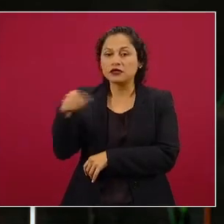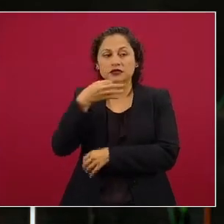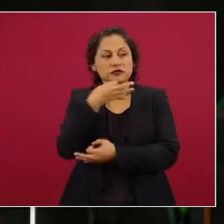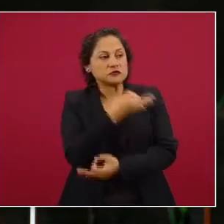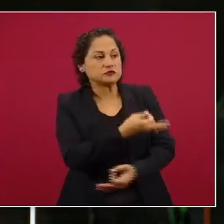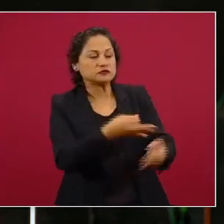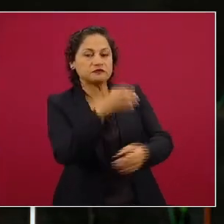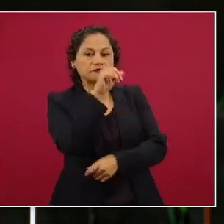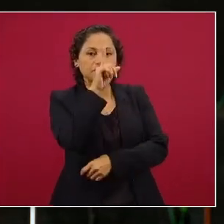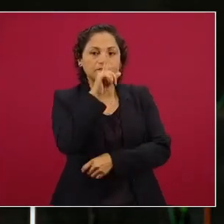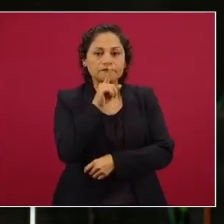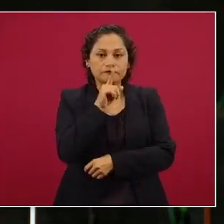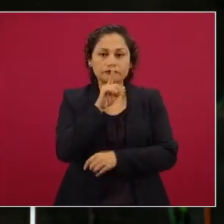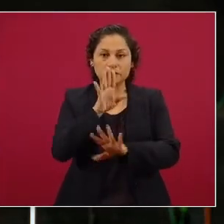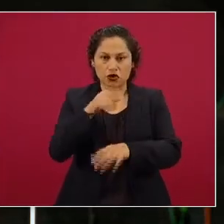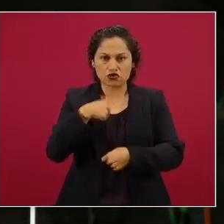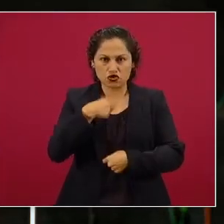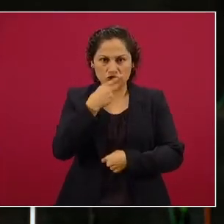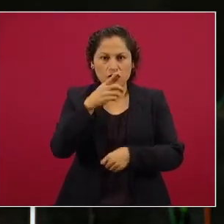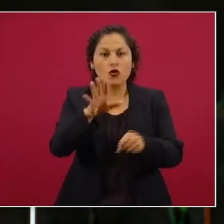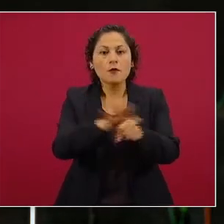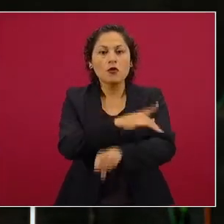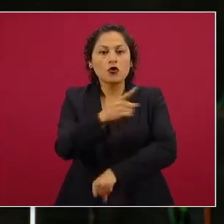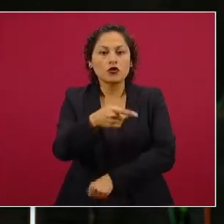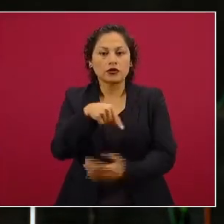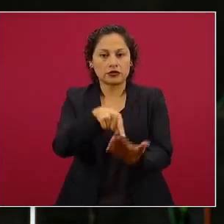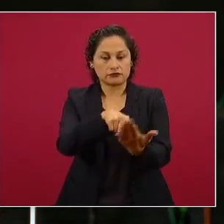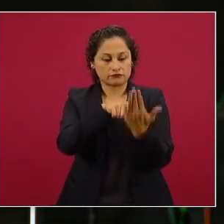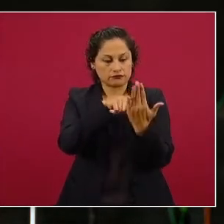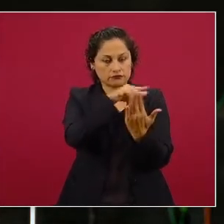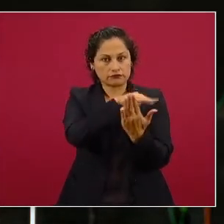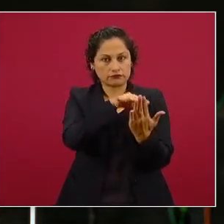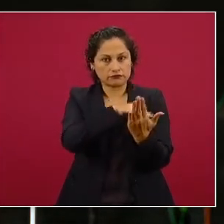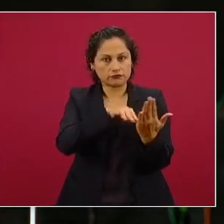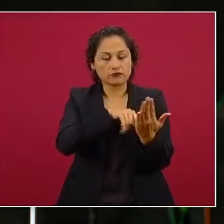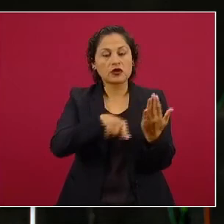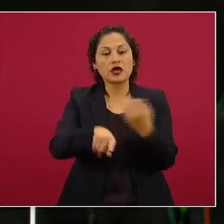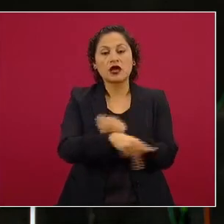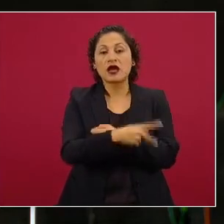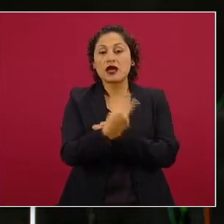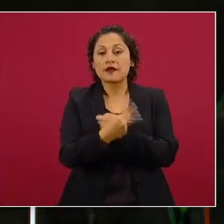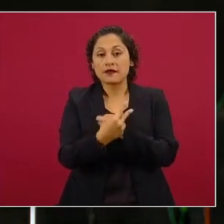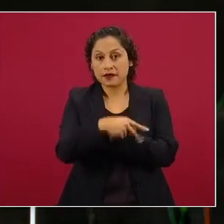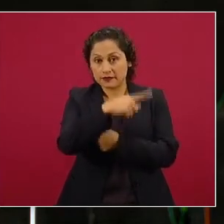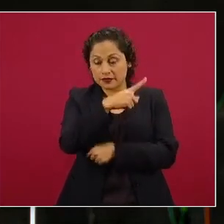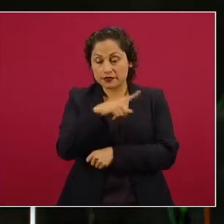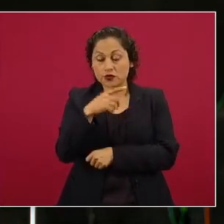digo? Porque ahora le voy a leer una nota de la cadena británica de televisión, la BBC de